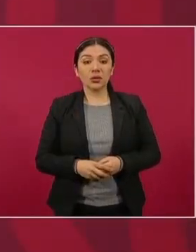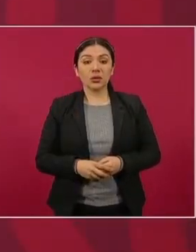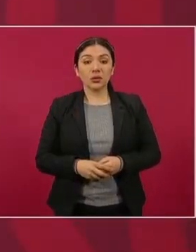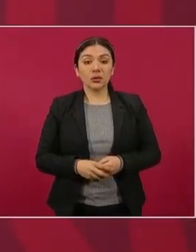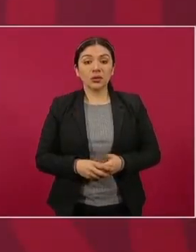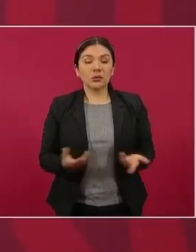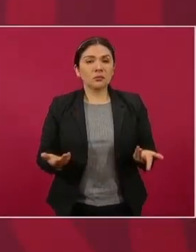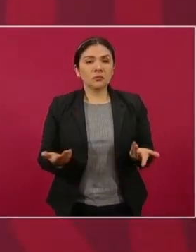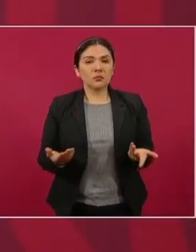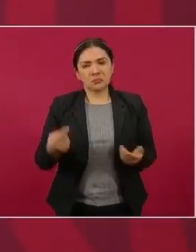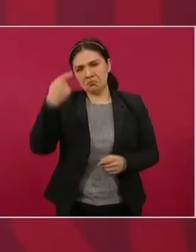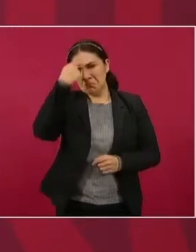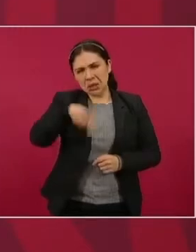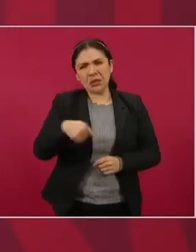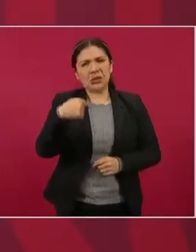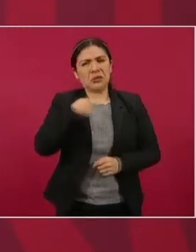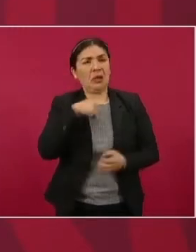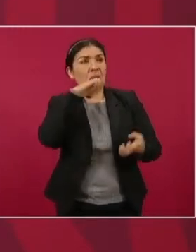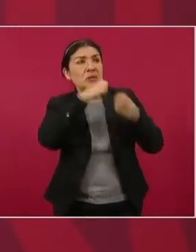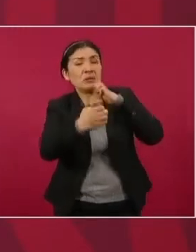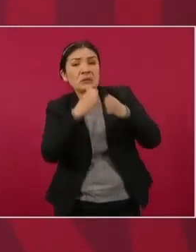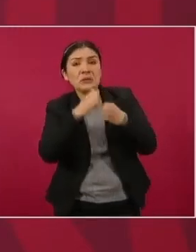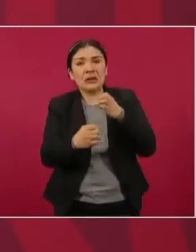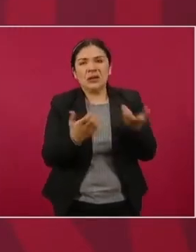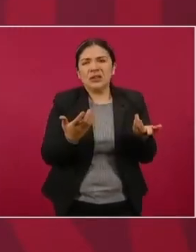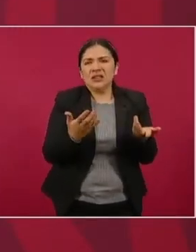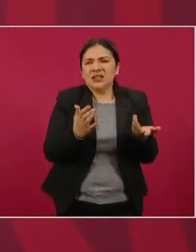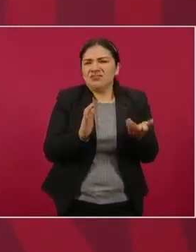para que nos metemos nosotros su uso